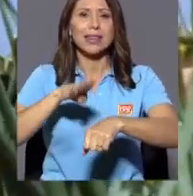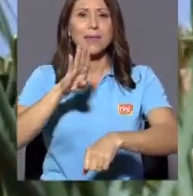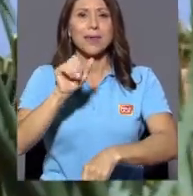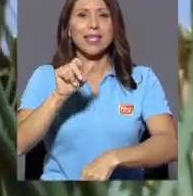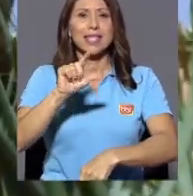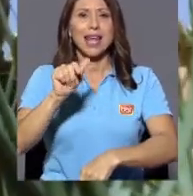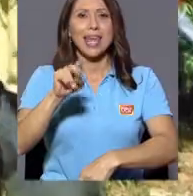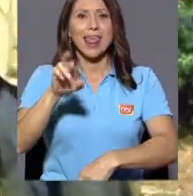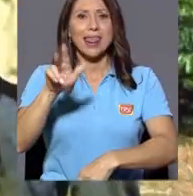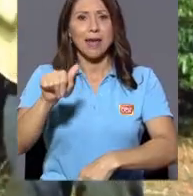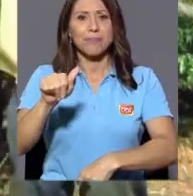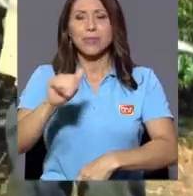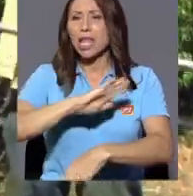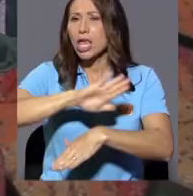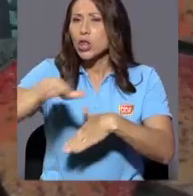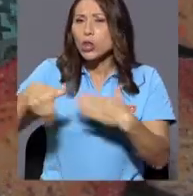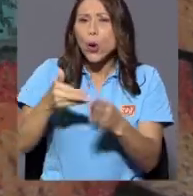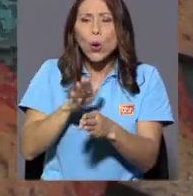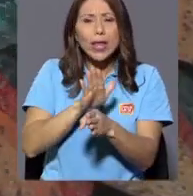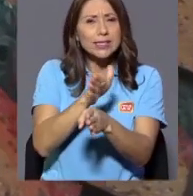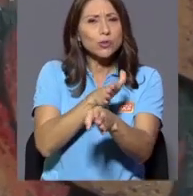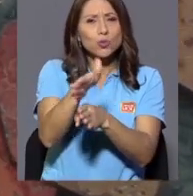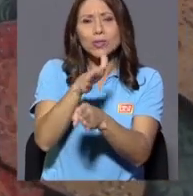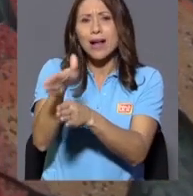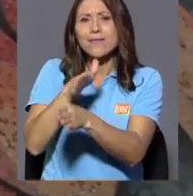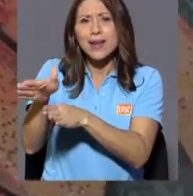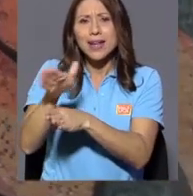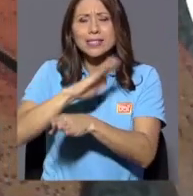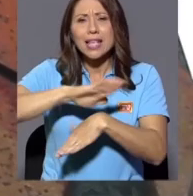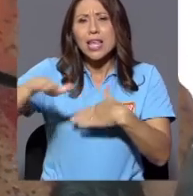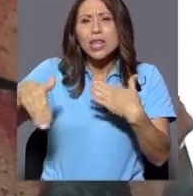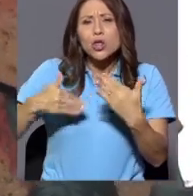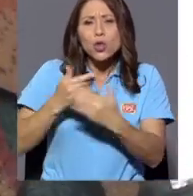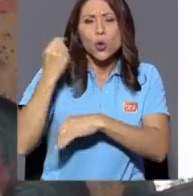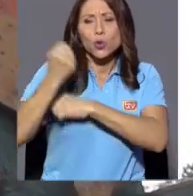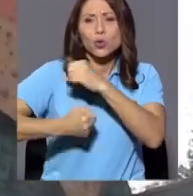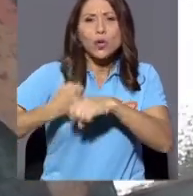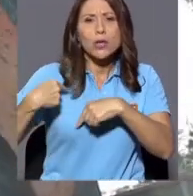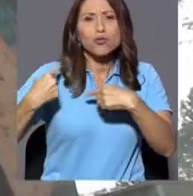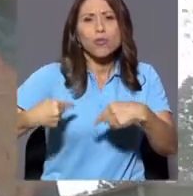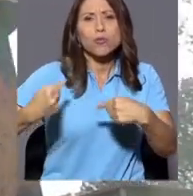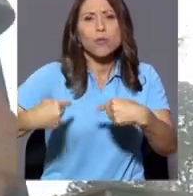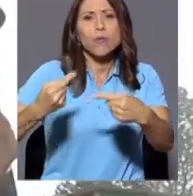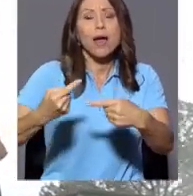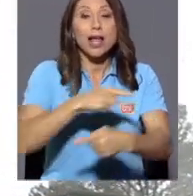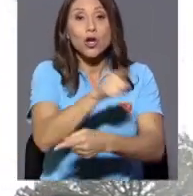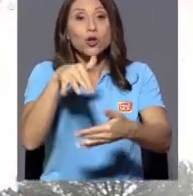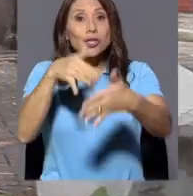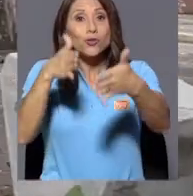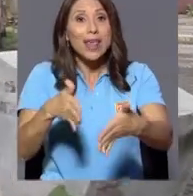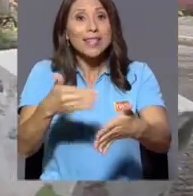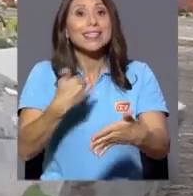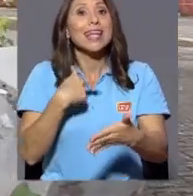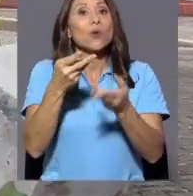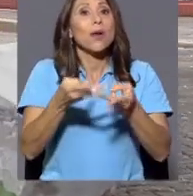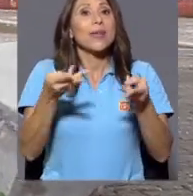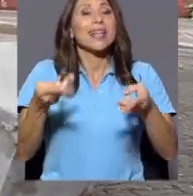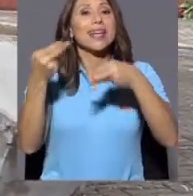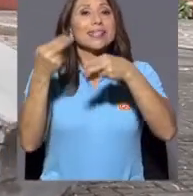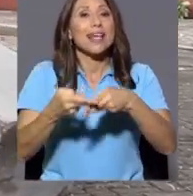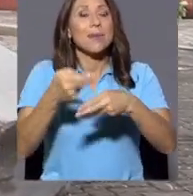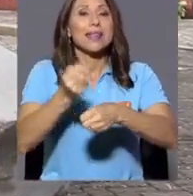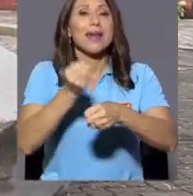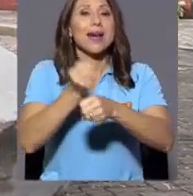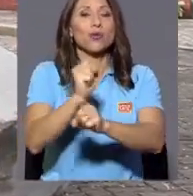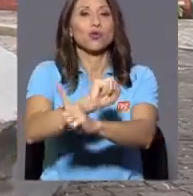en todas sus carreras en todos sus años los estudiantes tienen una materia que se llama trabajo social comunitario